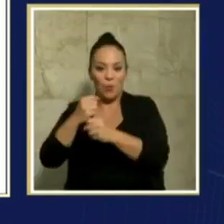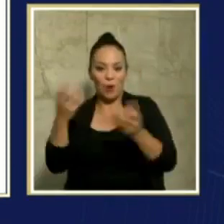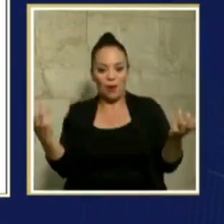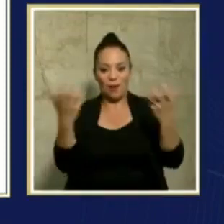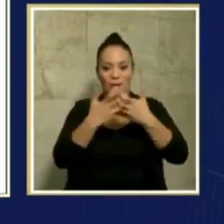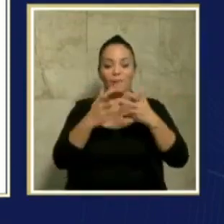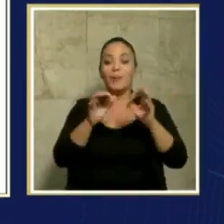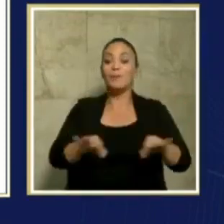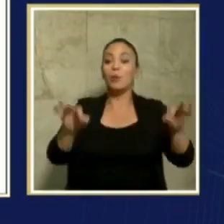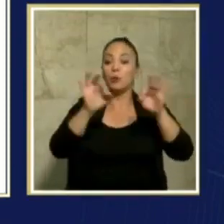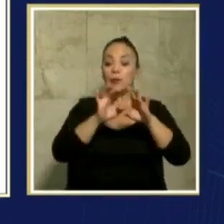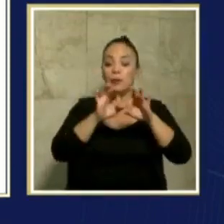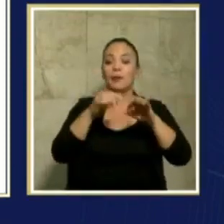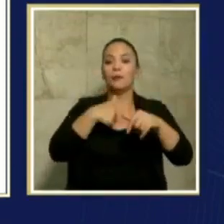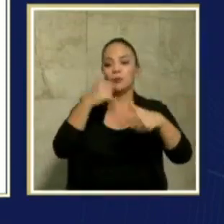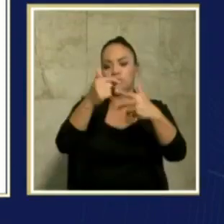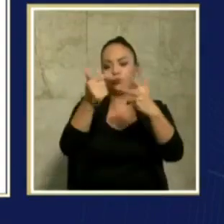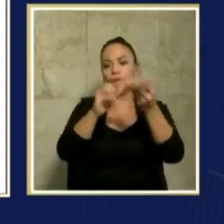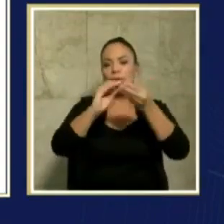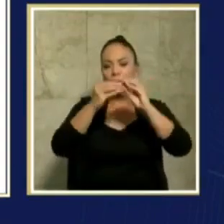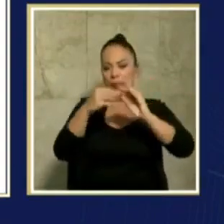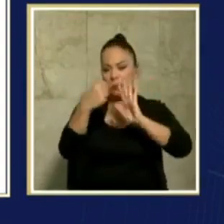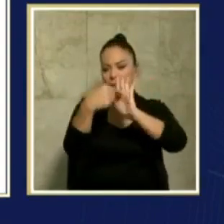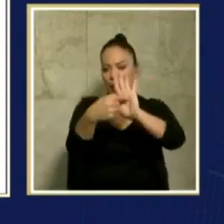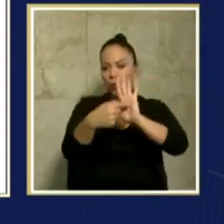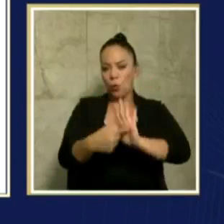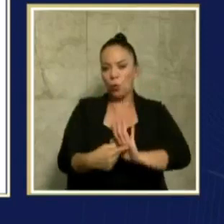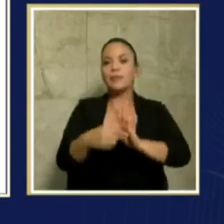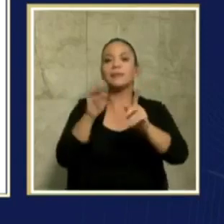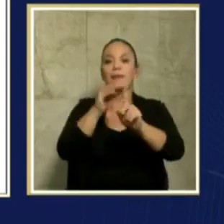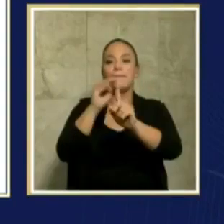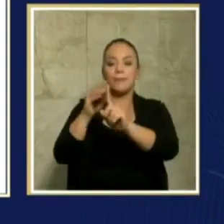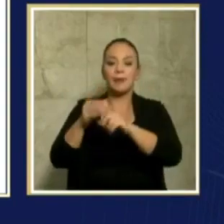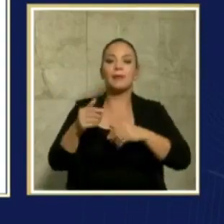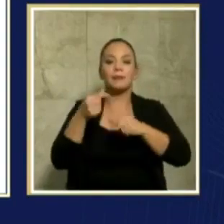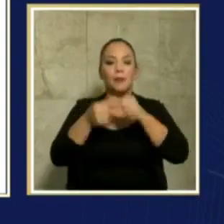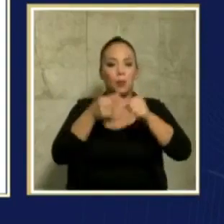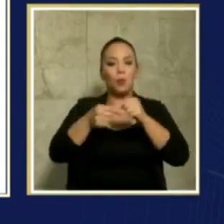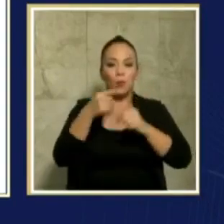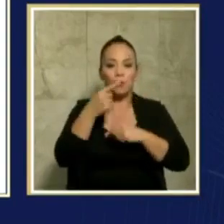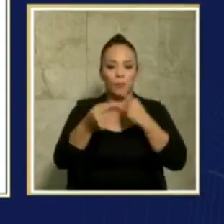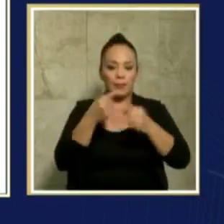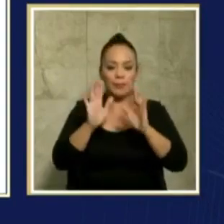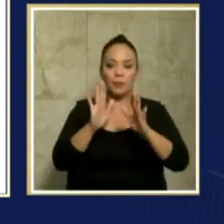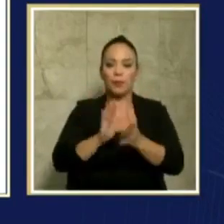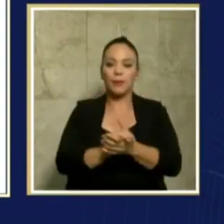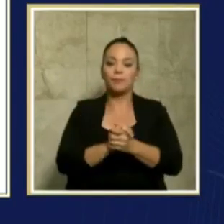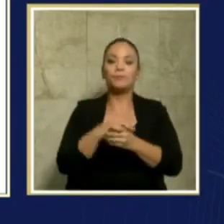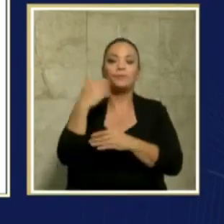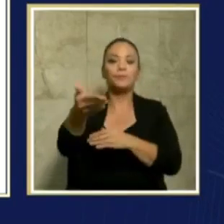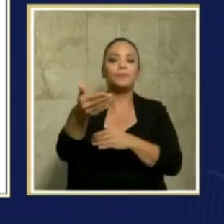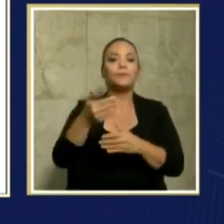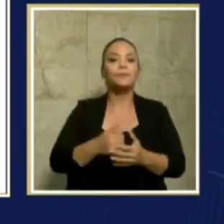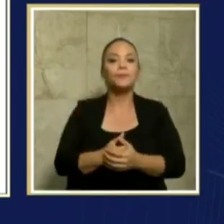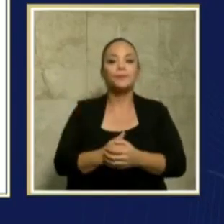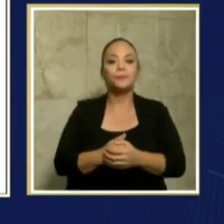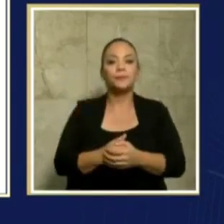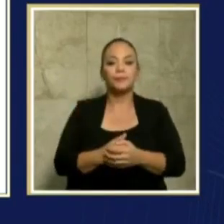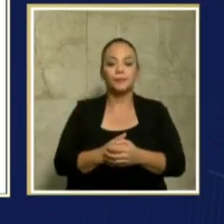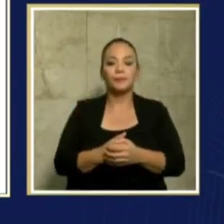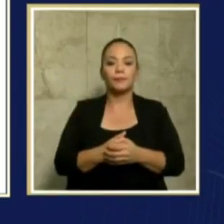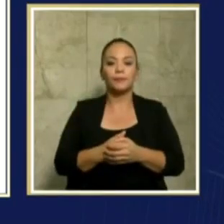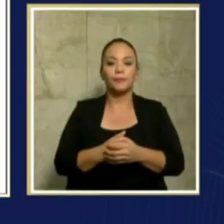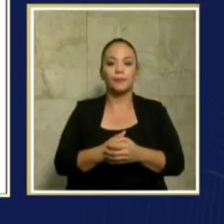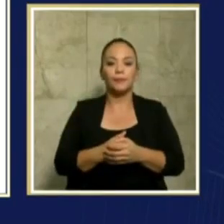muy importante, tenemos una serie de indicadores y metas que vamos a comenzar a indicar, ¿ok? Siguiente, por favor. Está un poco chiquito, pero no